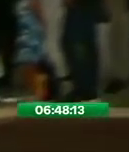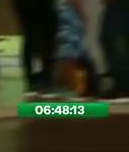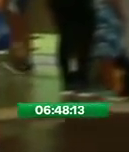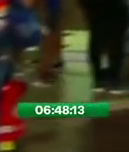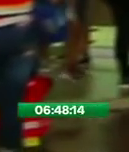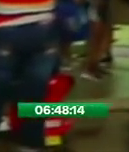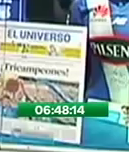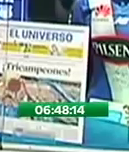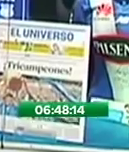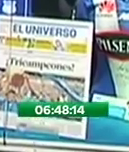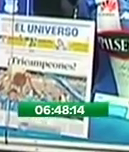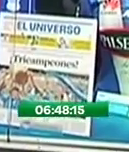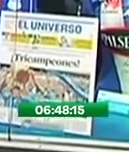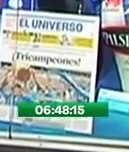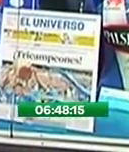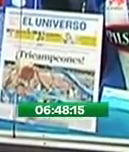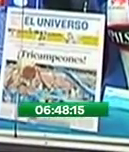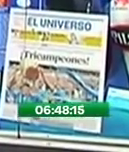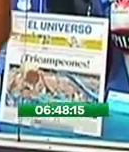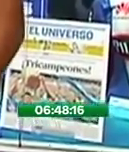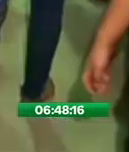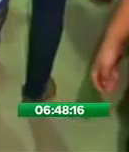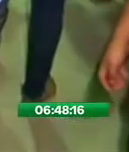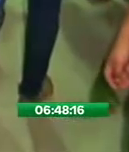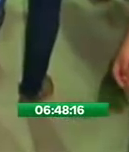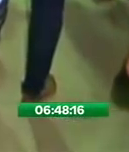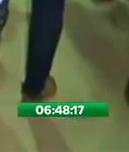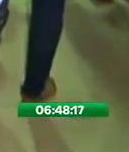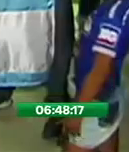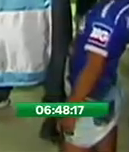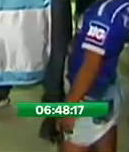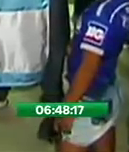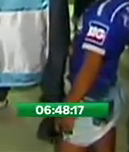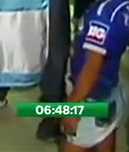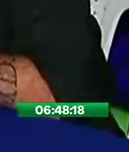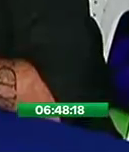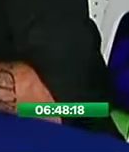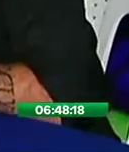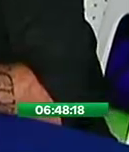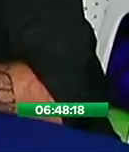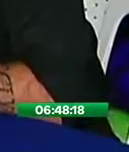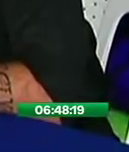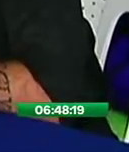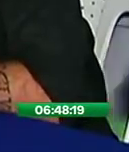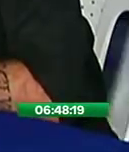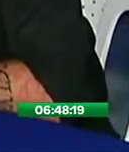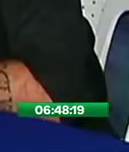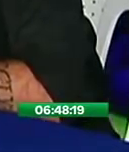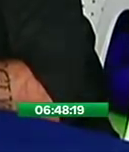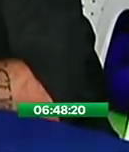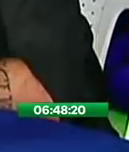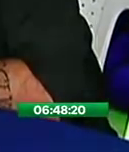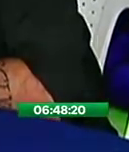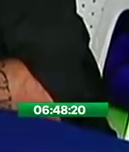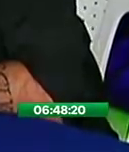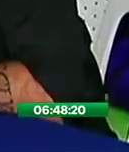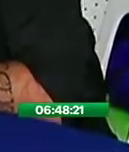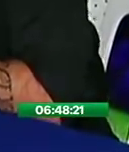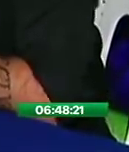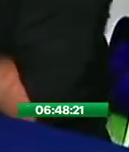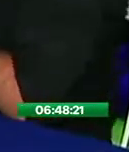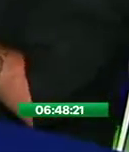Veamos. Pedro Quiñones visitó el Museo de Emelec, donde le hicieron un reconocimiento por los años jugados en el Club Sport